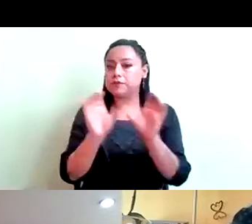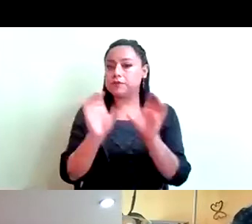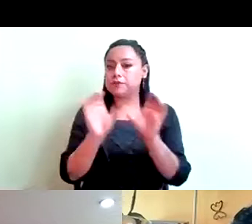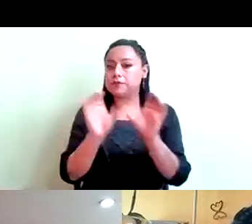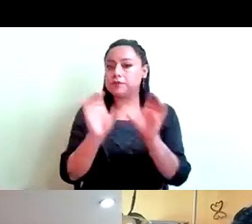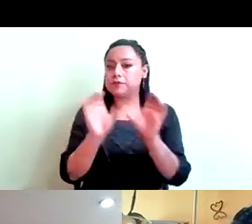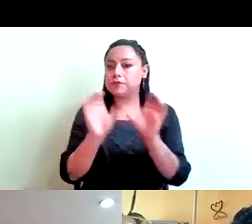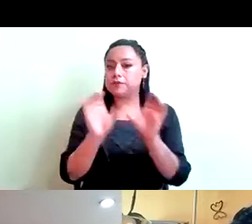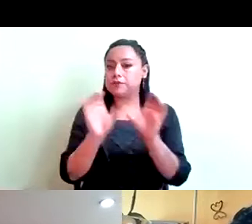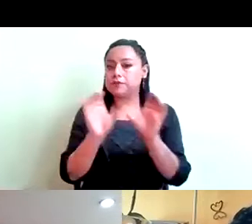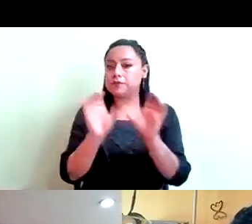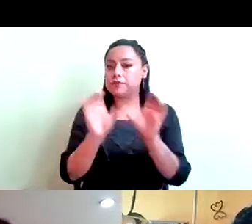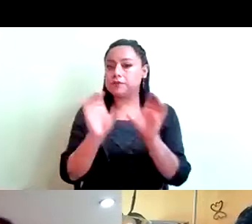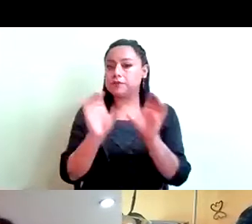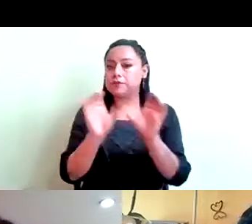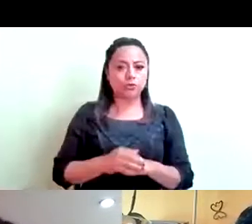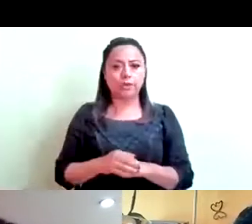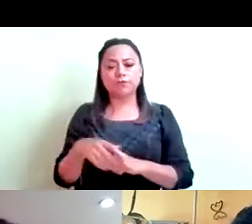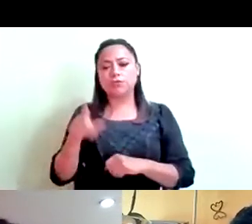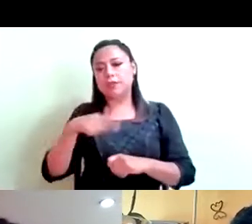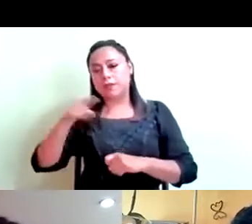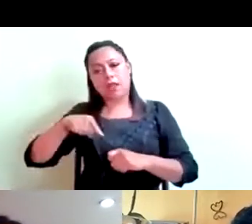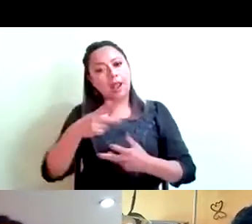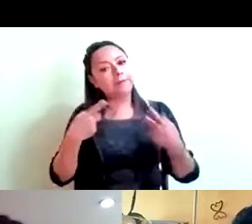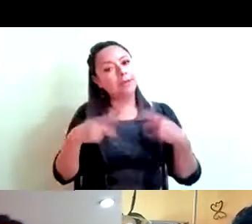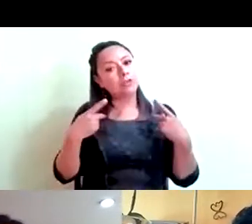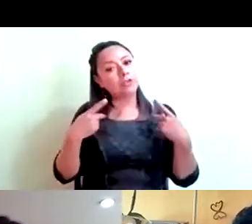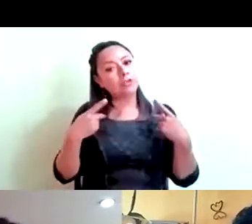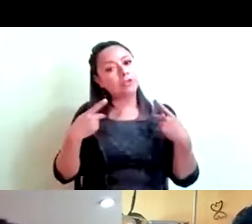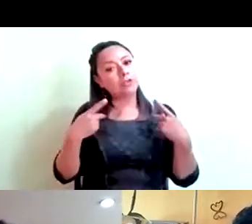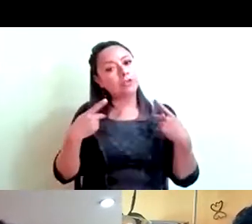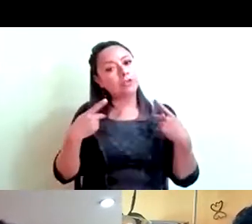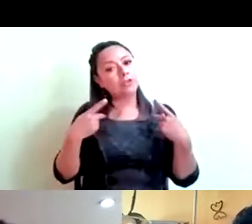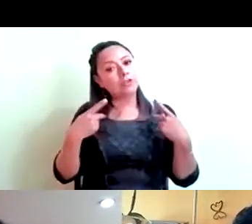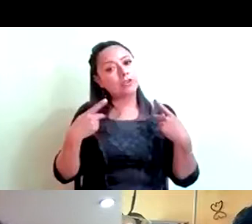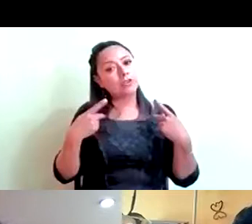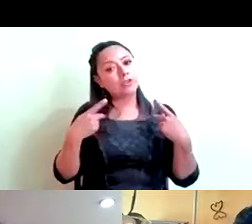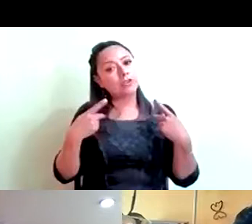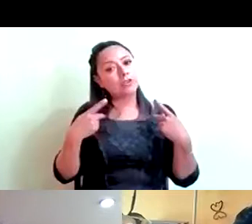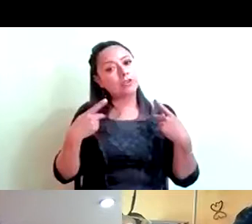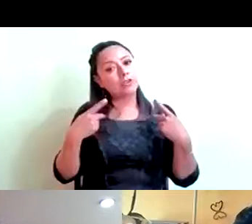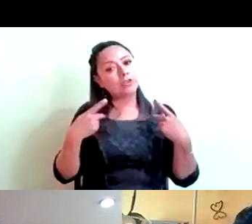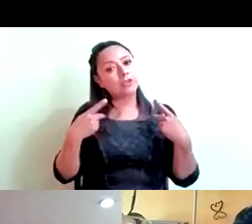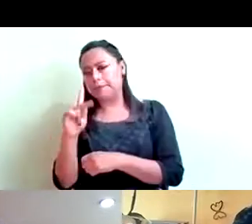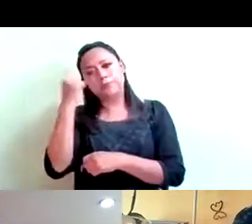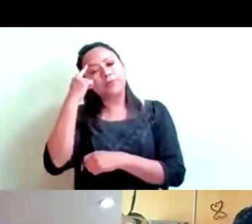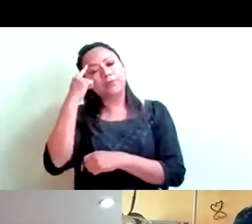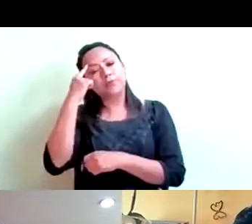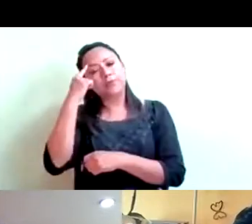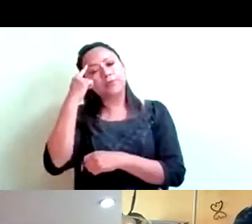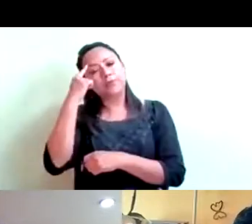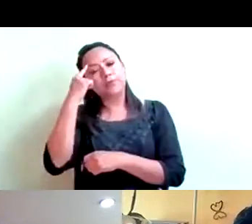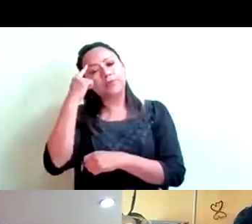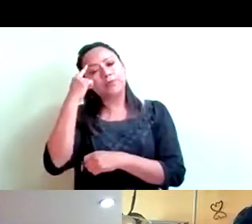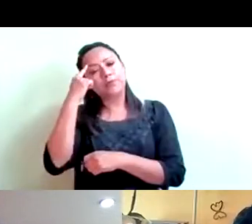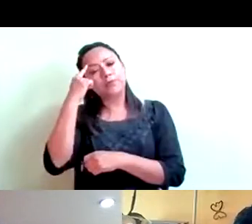persona titular de la Secretaría de Educación Pública a reforzar las acciones de inspección y vigilancia